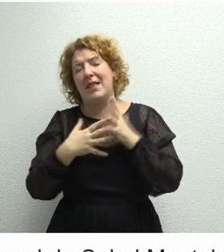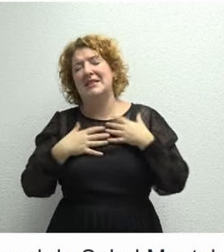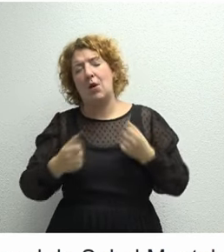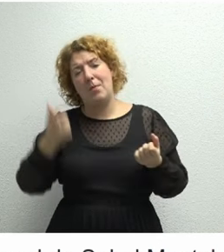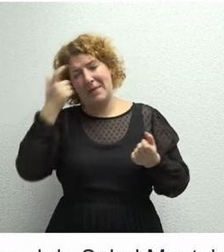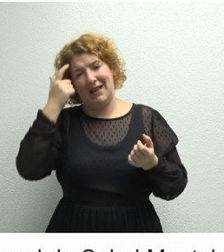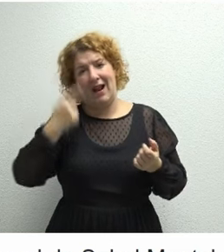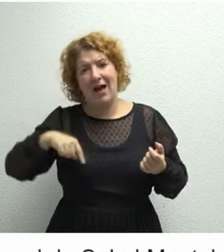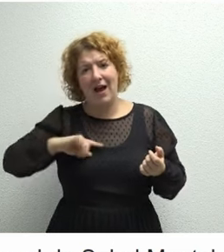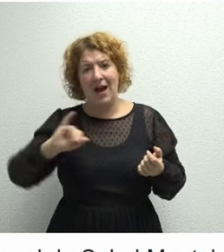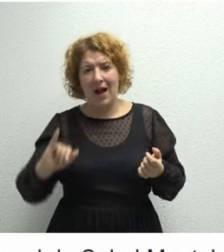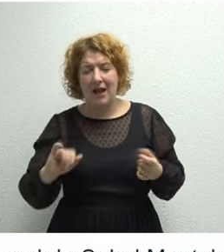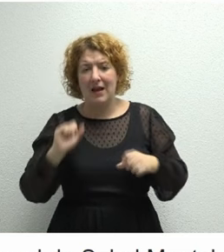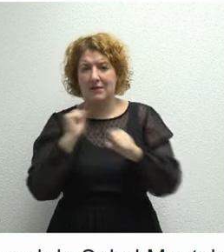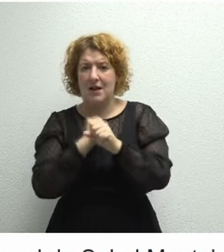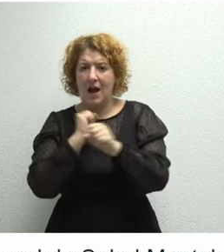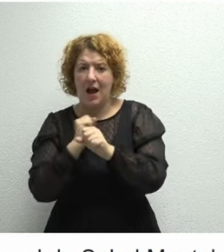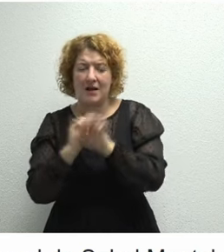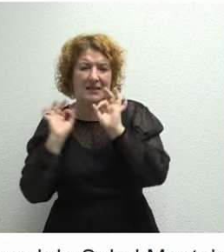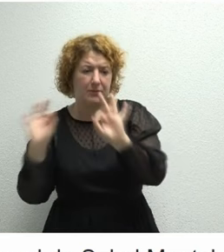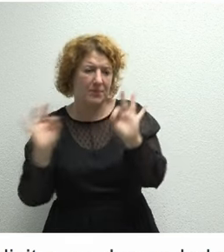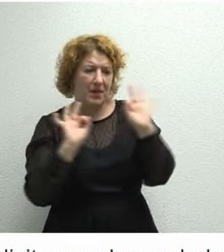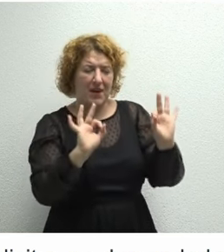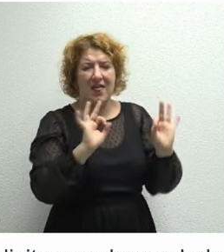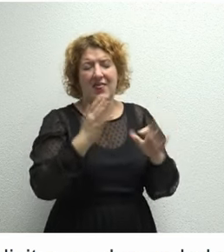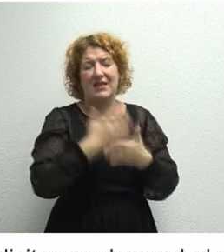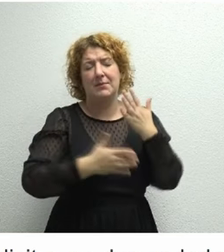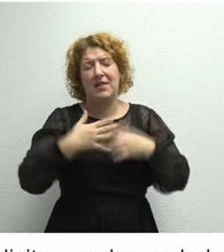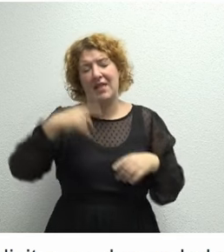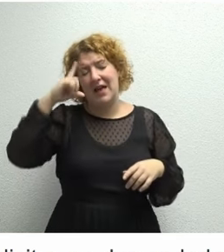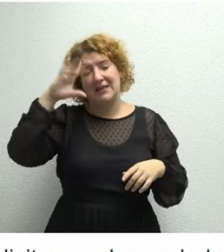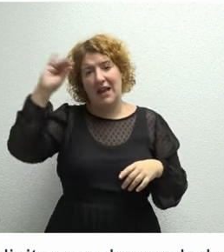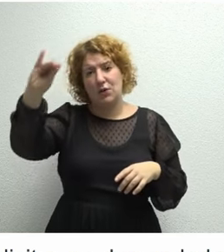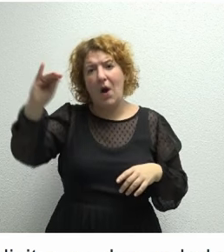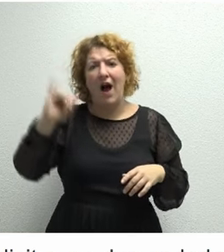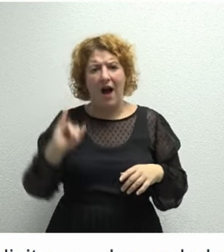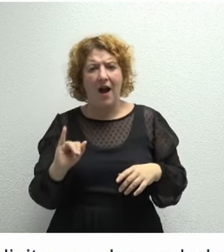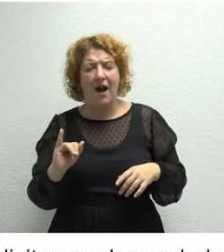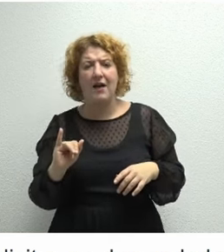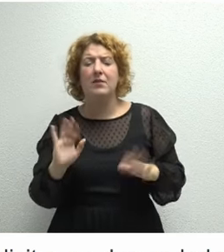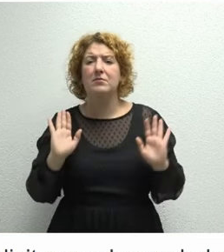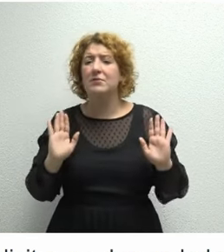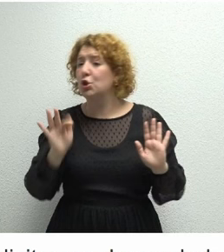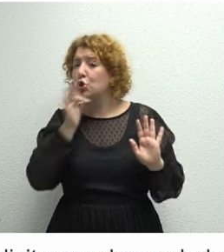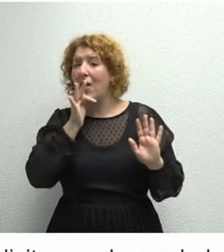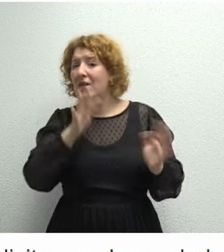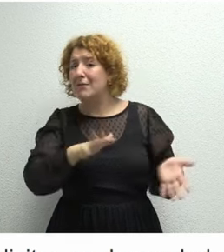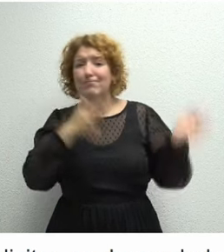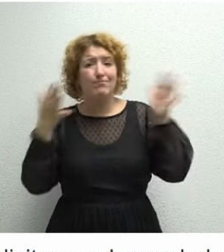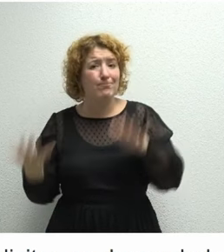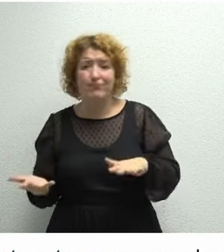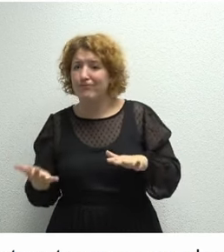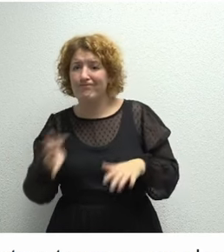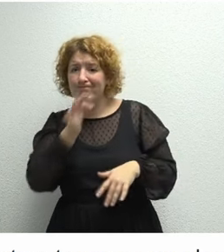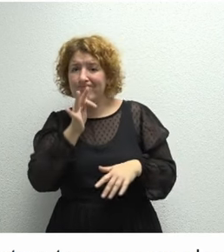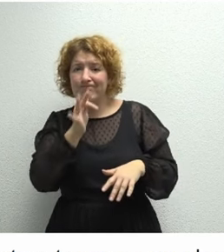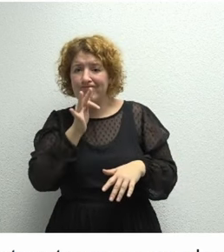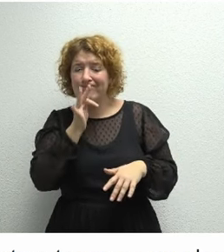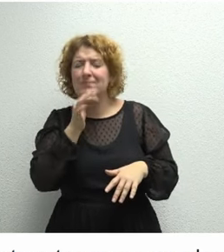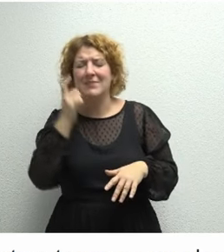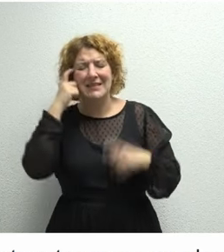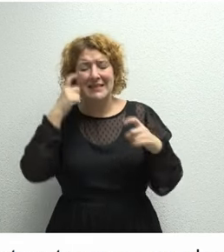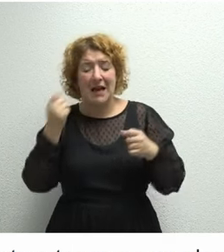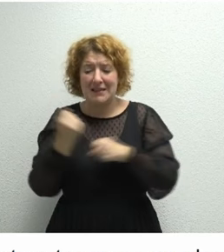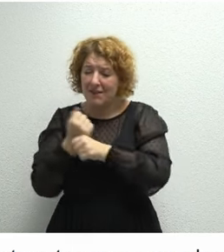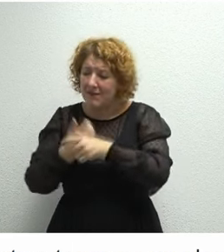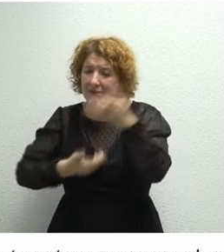r con unas líneas de acción específicas de discapacidad intelectual pero que no se han implementado en todo este tiempo Pues trabajar de manera coordinada